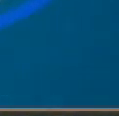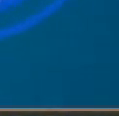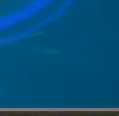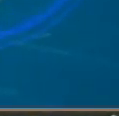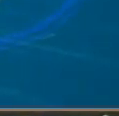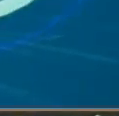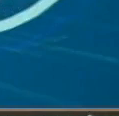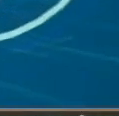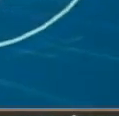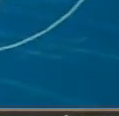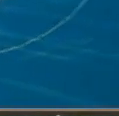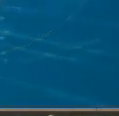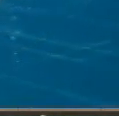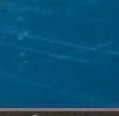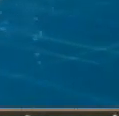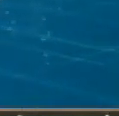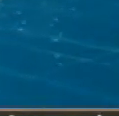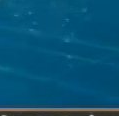sus magnitudes.